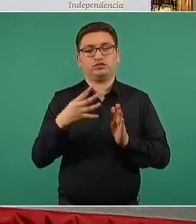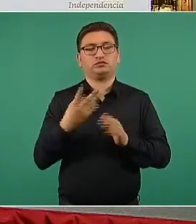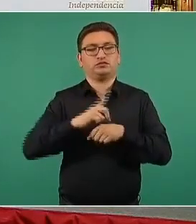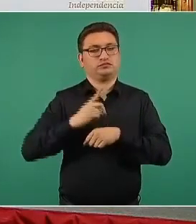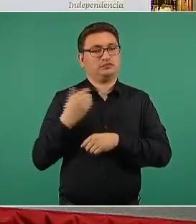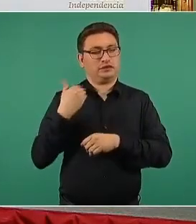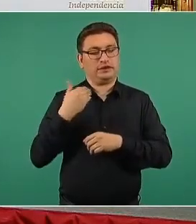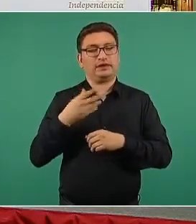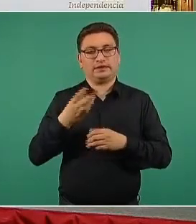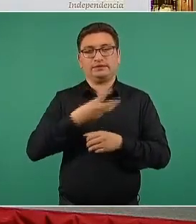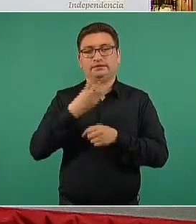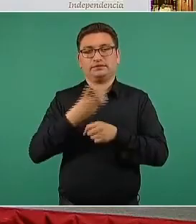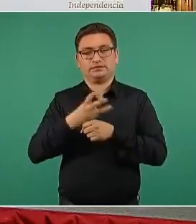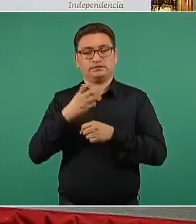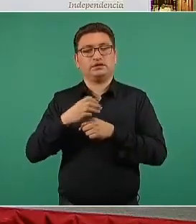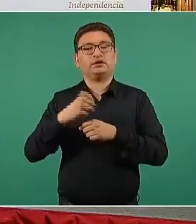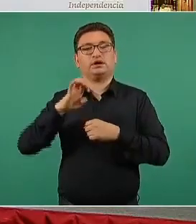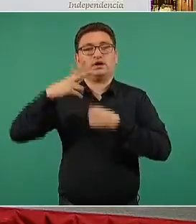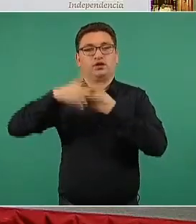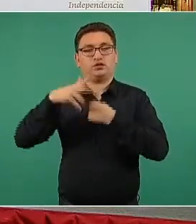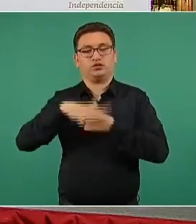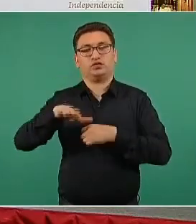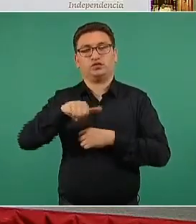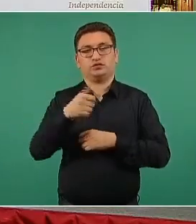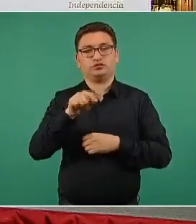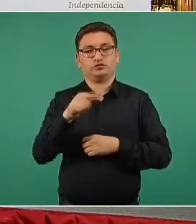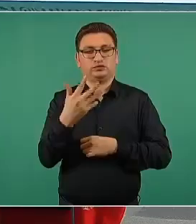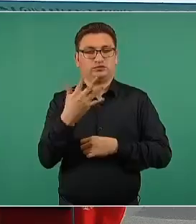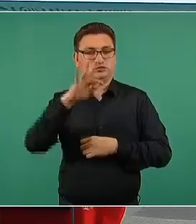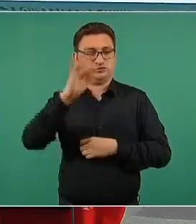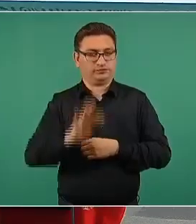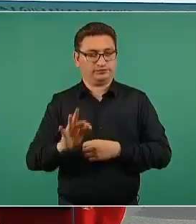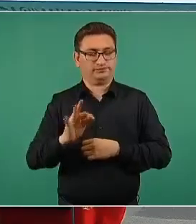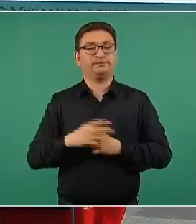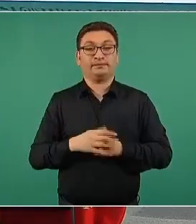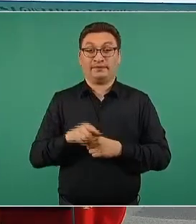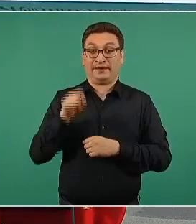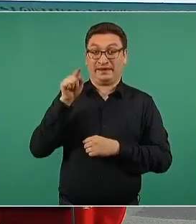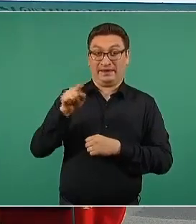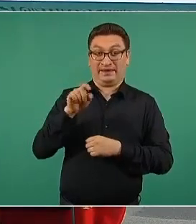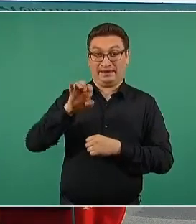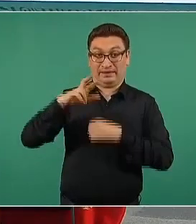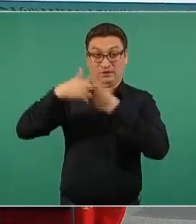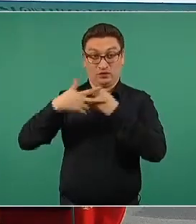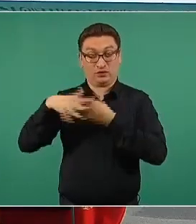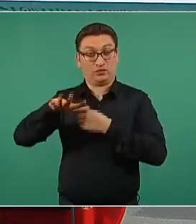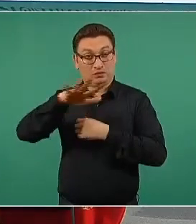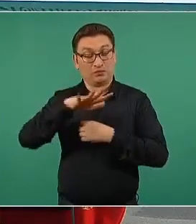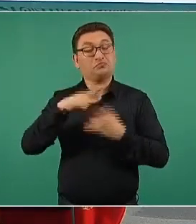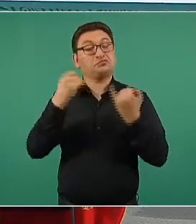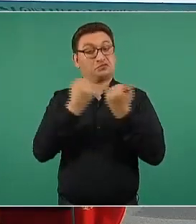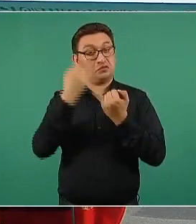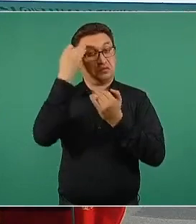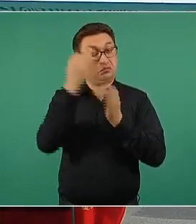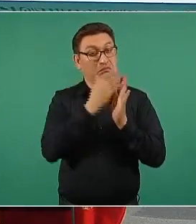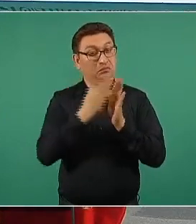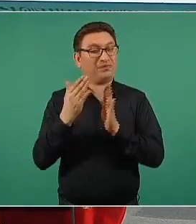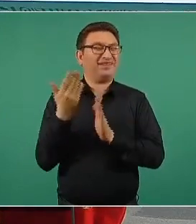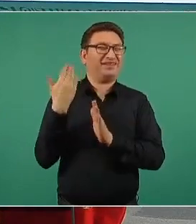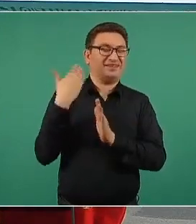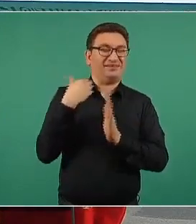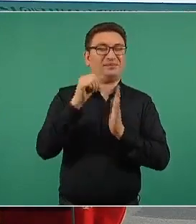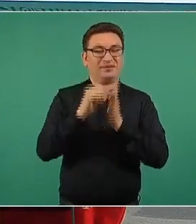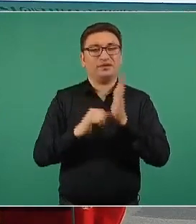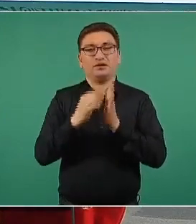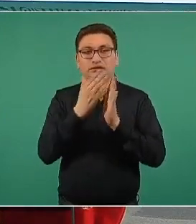lugar visualizamos a Europa con 11.5%. En Europa también tuvimos un periodo hace algunos meses en